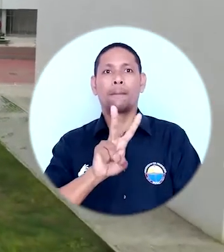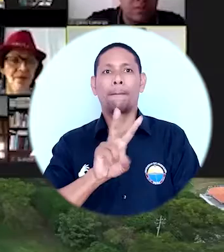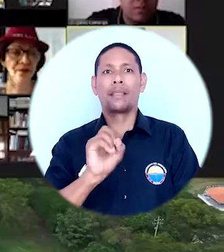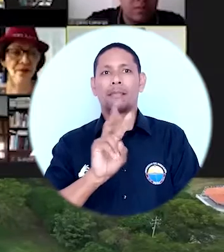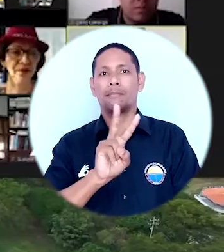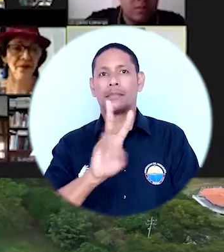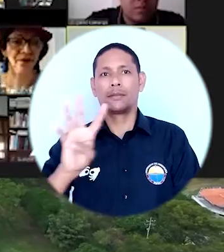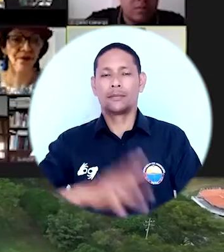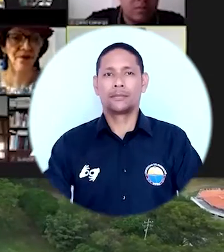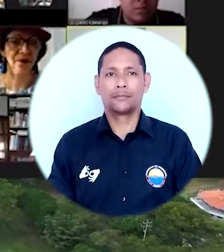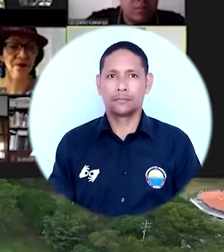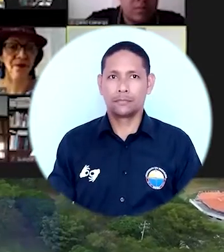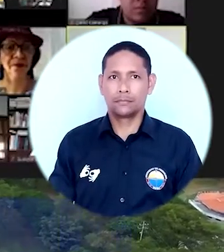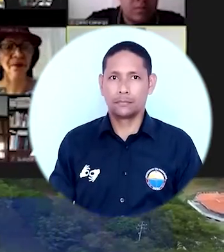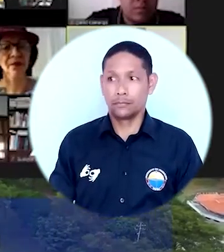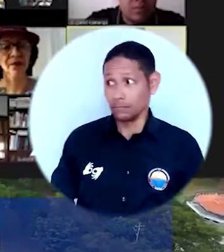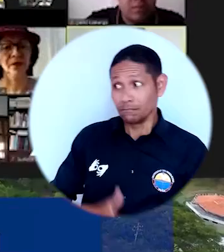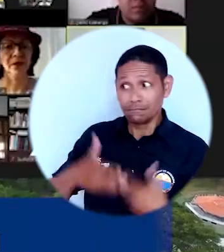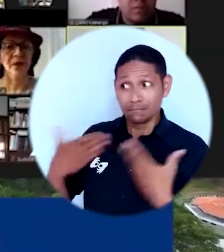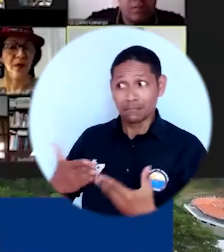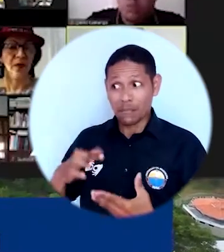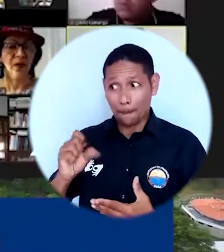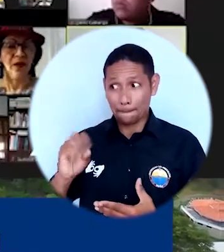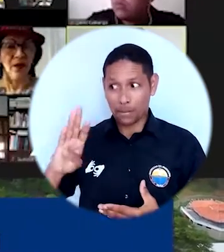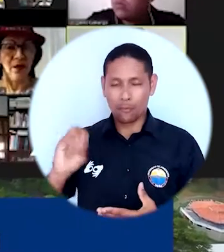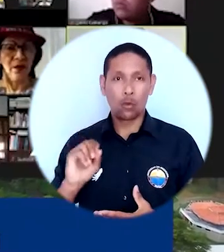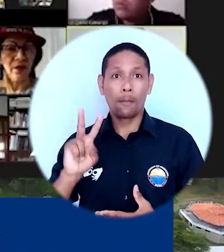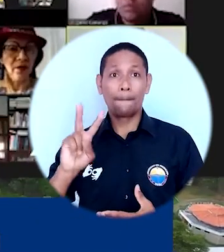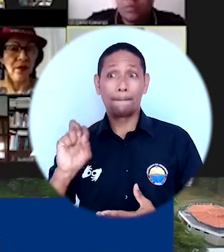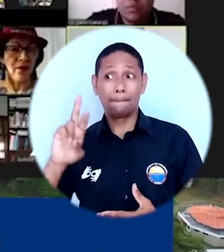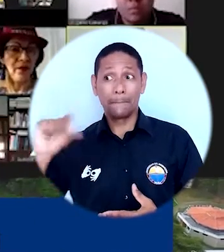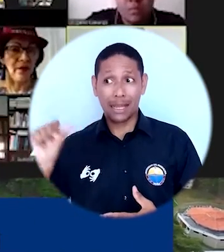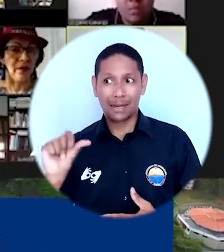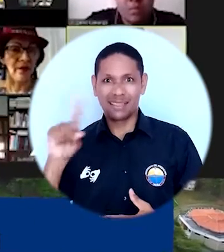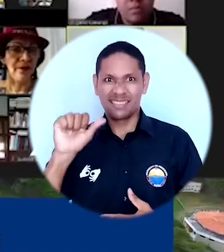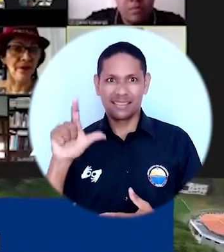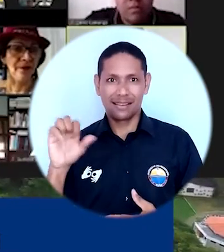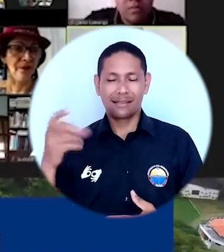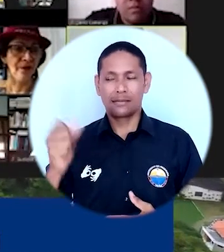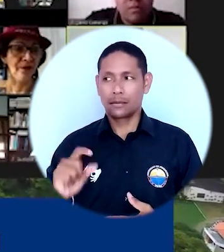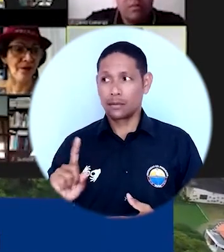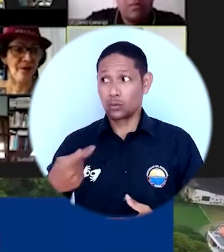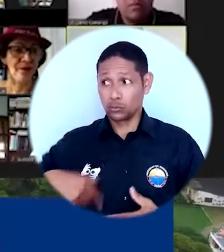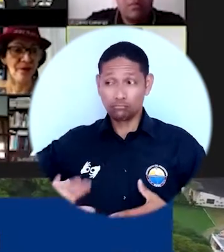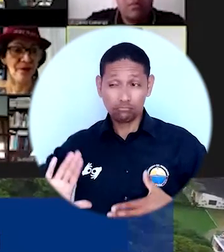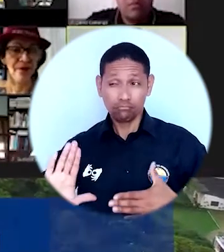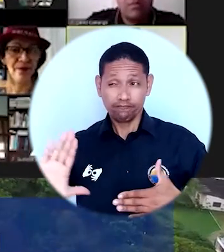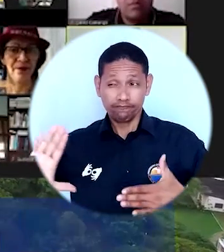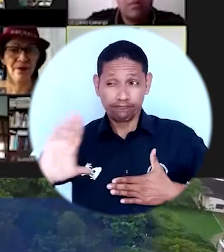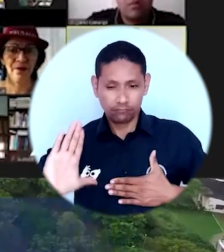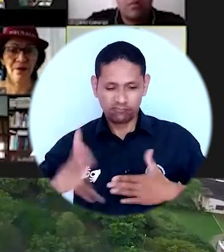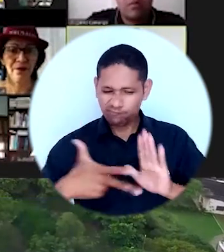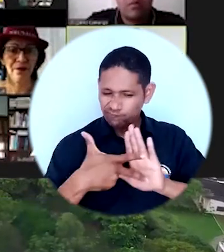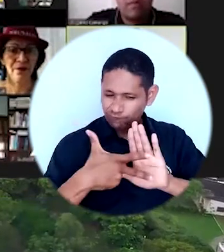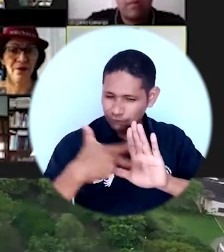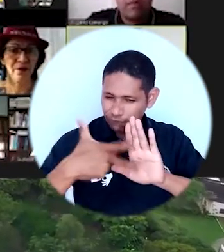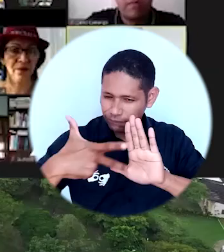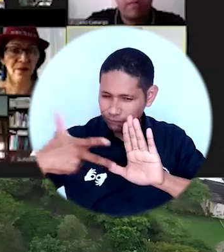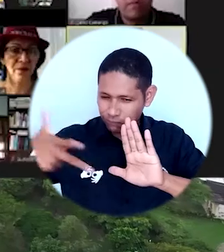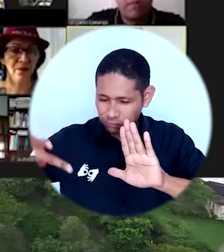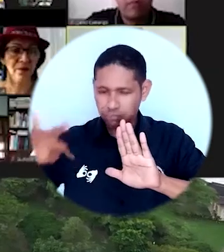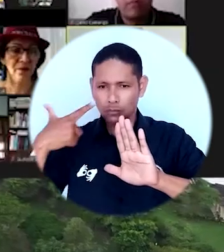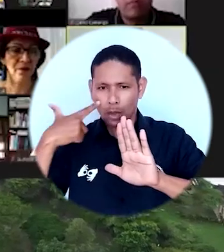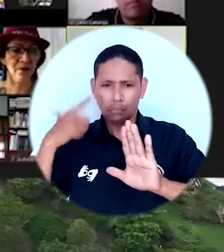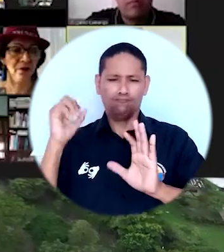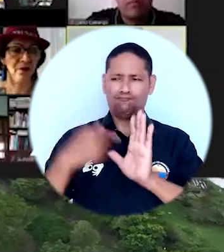Dr. Pablo Hernán Vera Salazar, juré usted solemnemente cumplir y defender la Constitución de